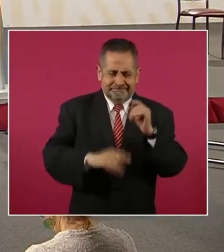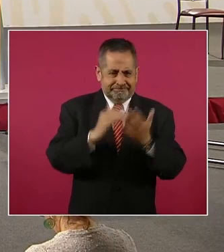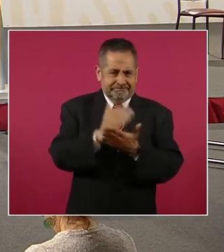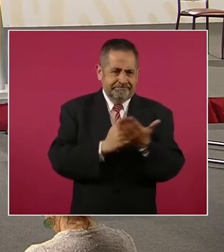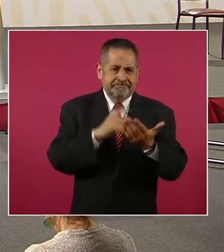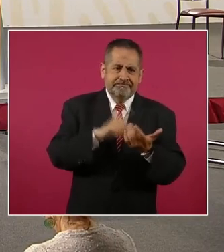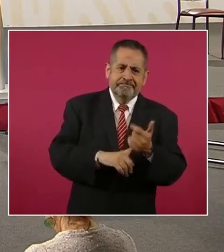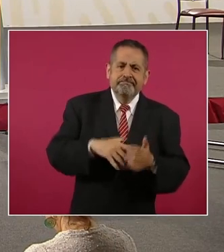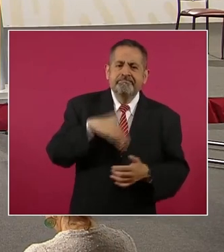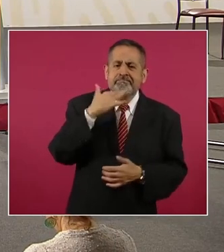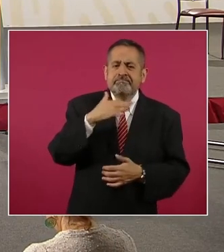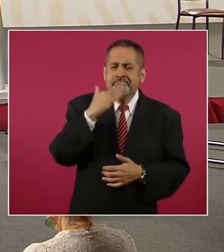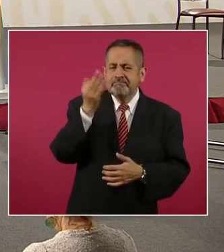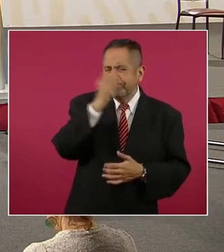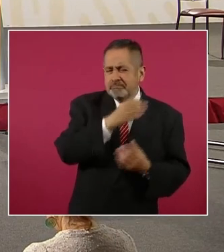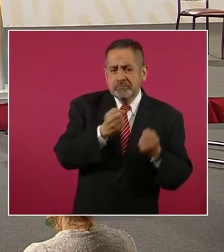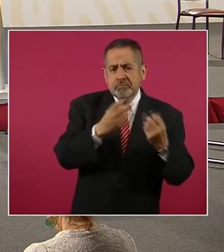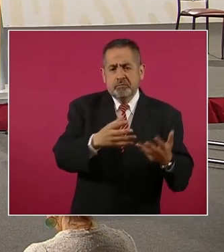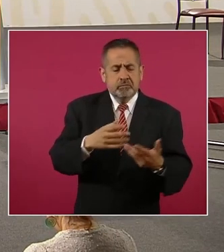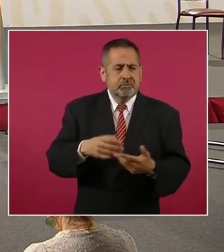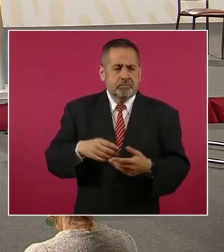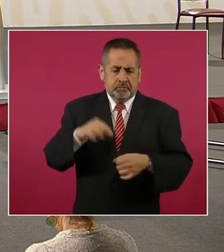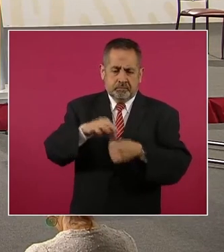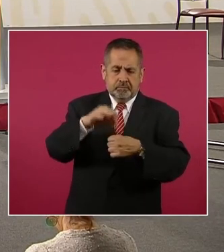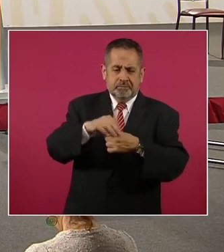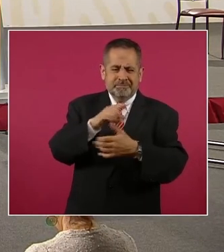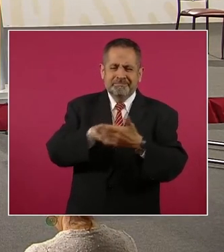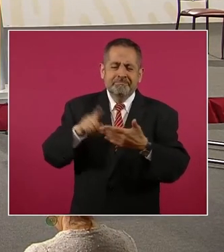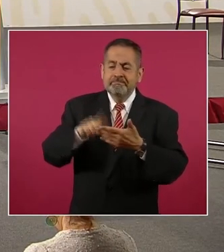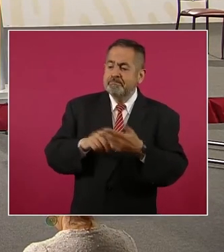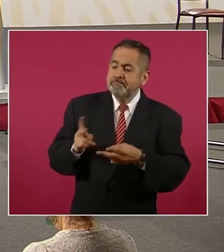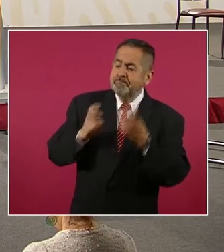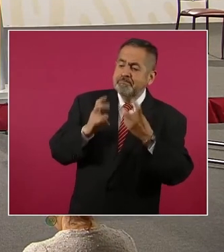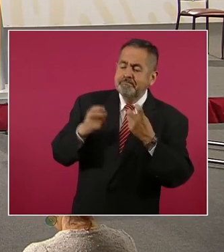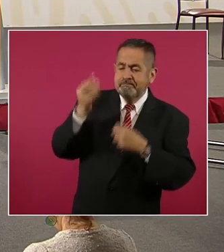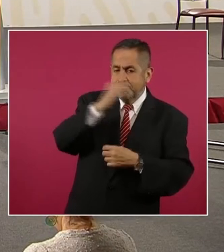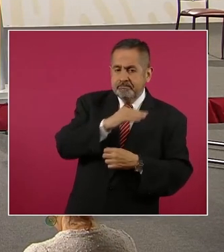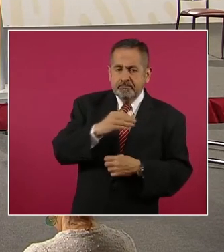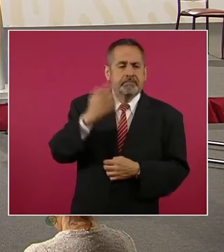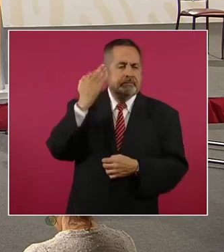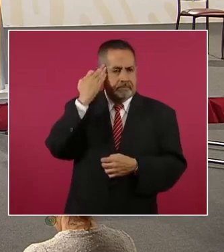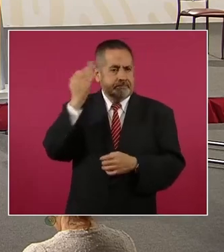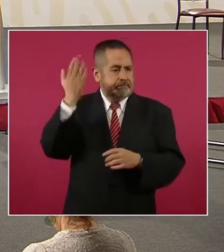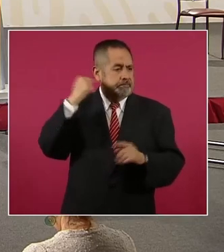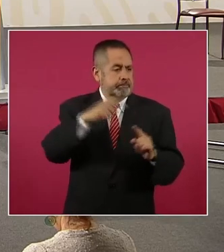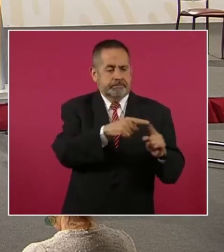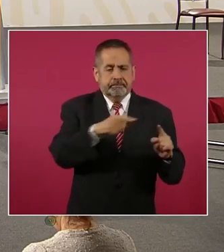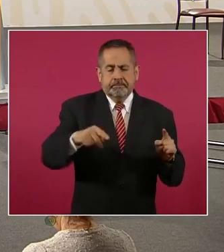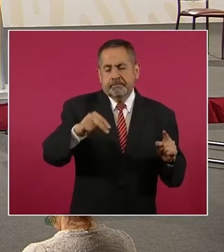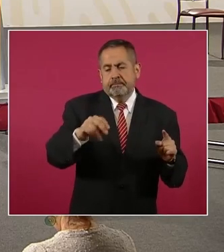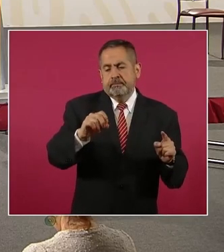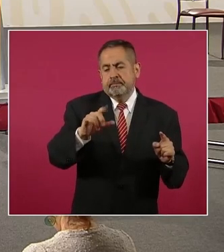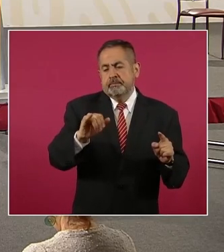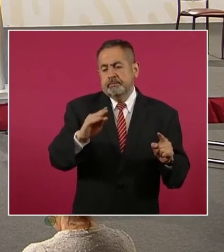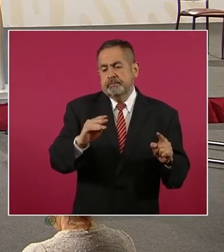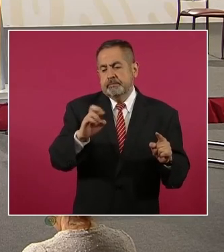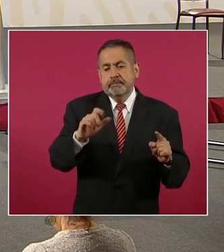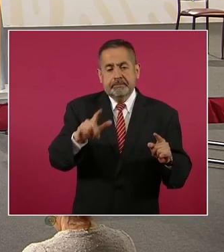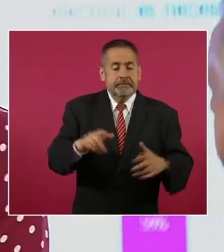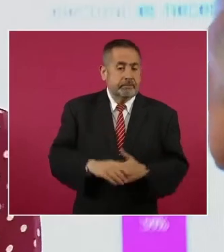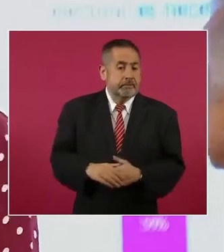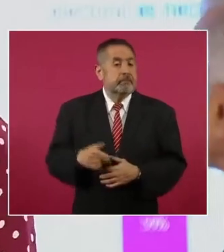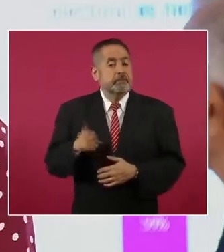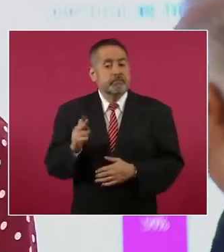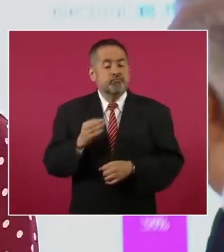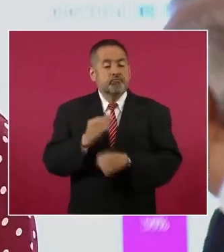fraudes electorales, muy comunes en el periodo neoliberal. Pero en el contexto del debate sobre la reforma electoral resulta